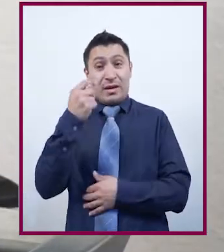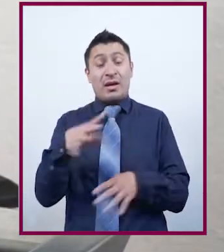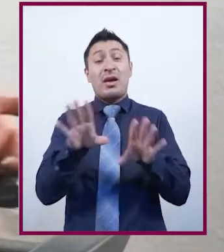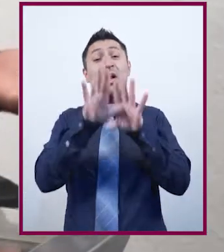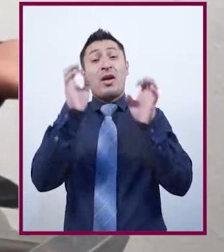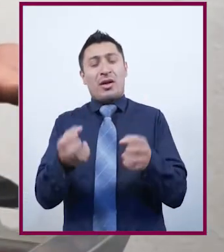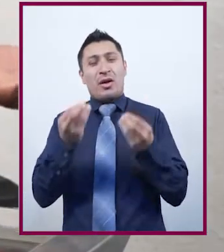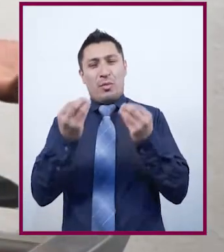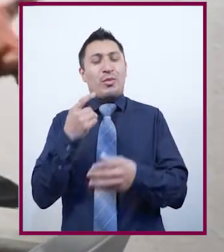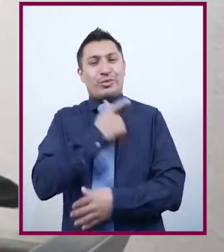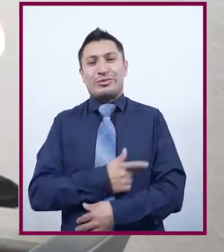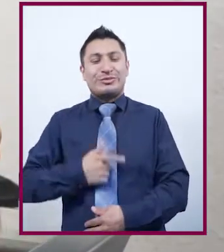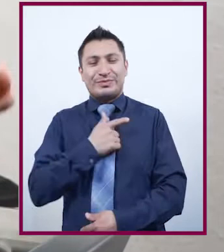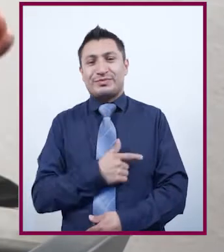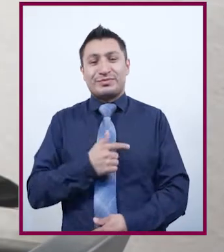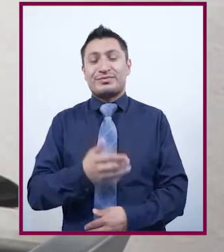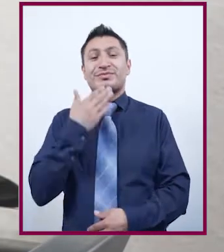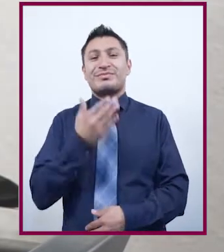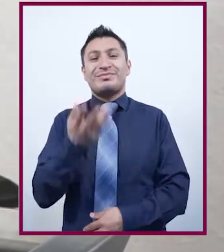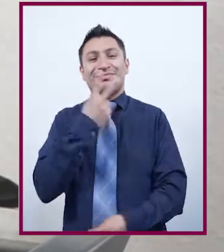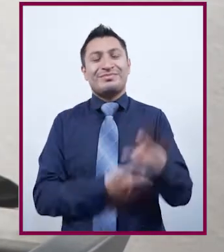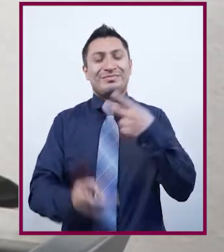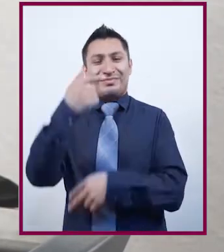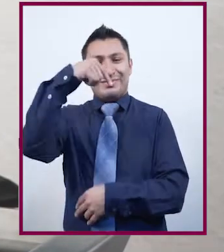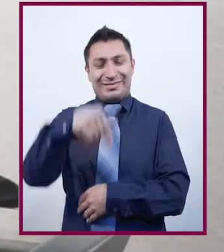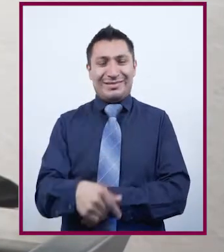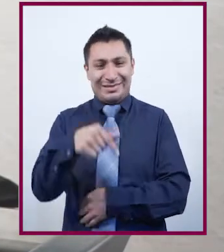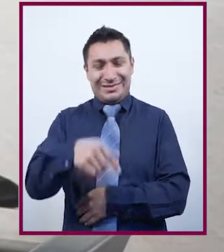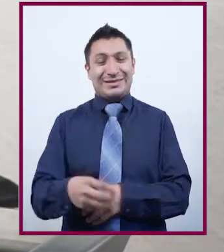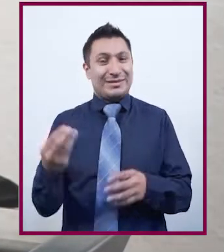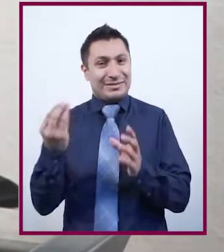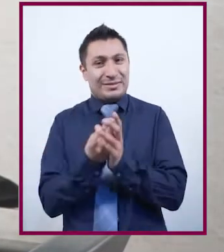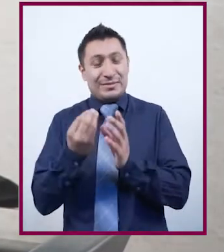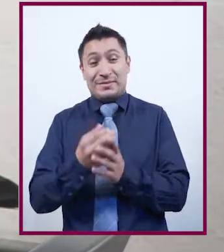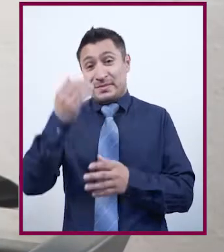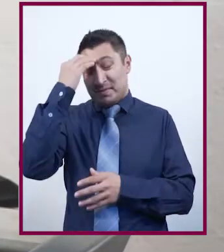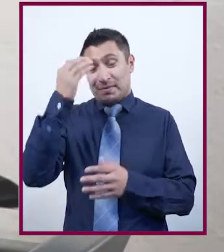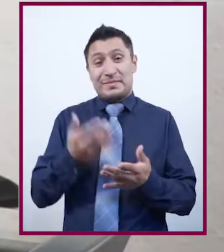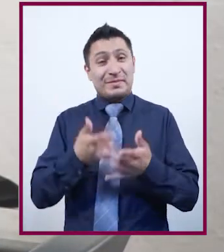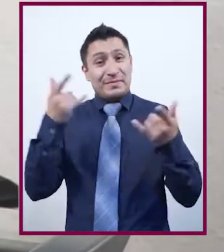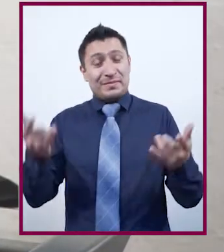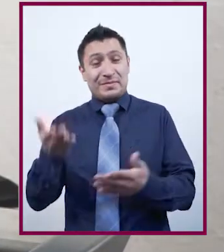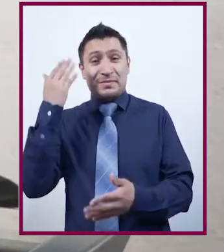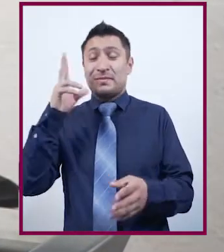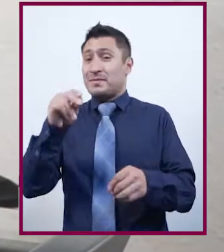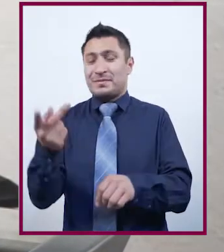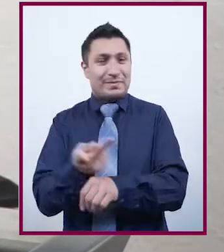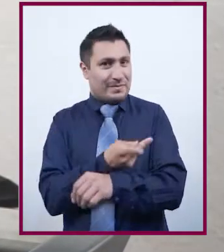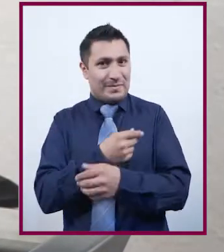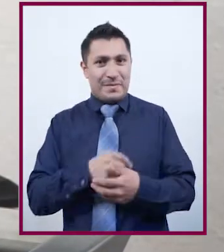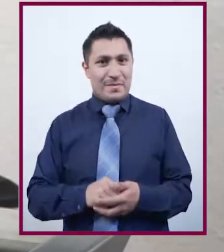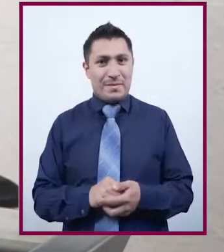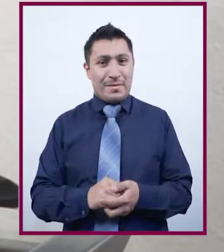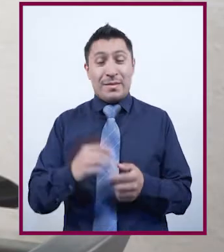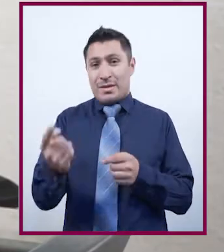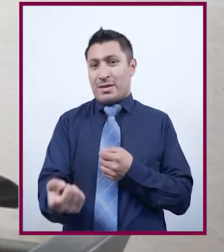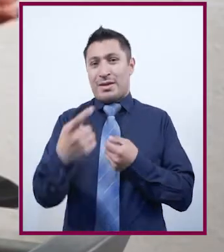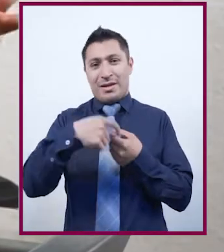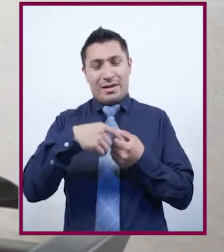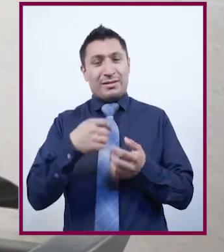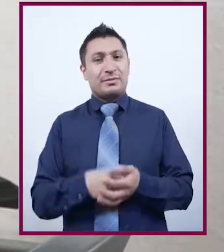jóvenes en TV, ¿qué tal? Me da mucho gusto darte una vez más la bienvenida a esta serie. Conciencia histórica, el pasado no ha